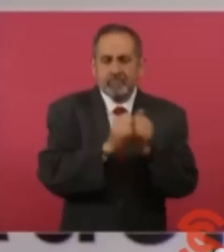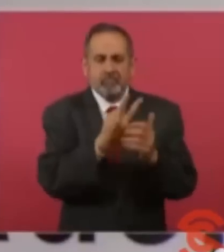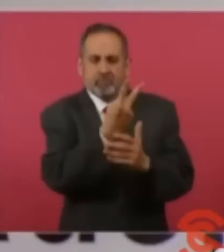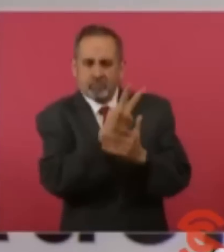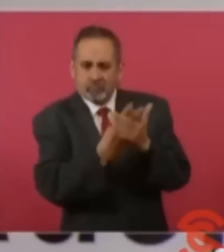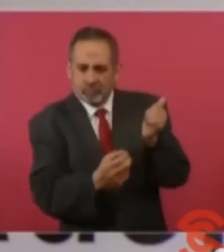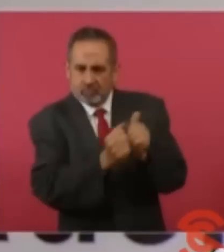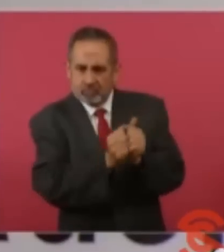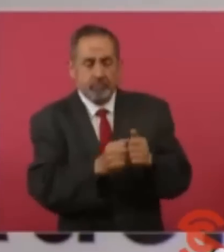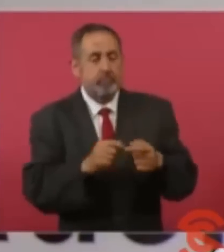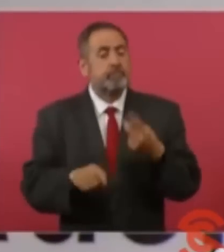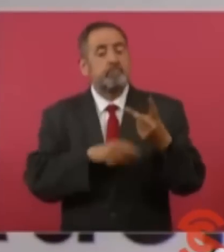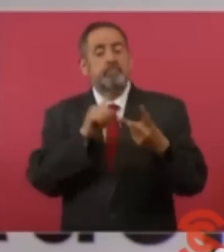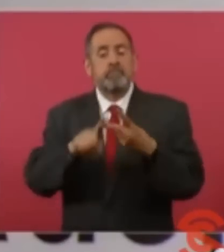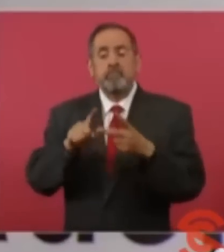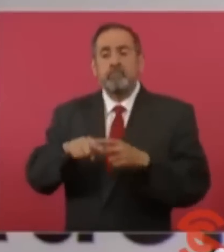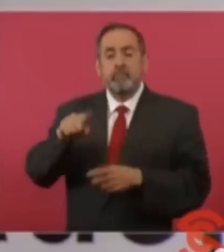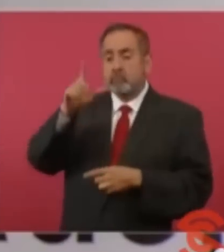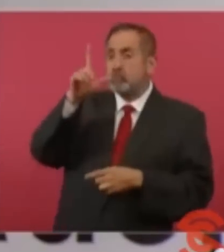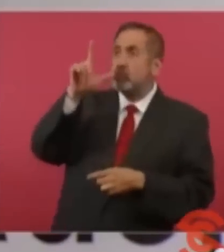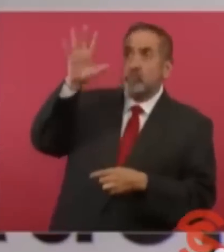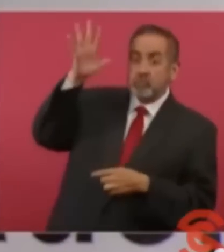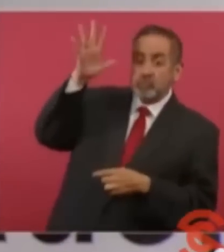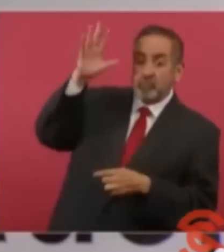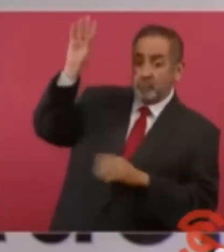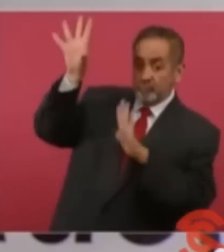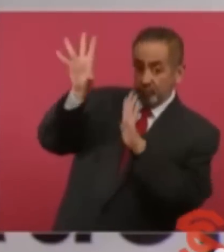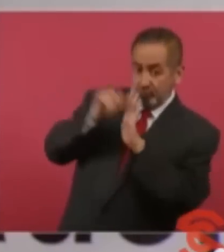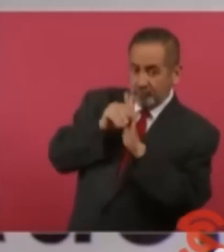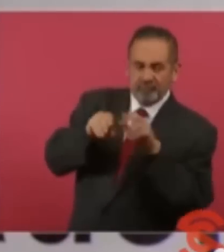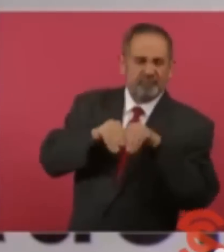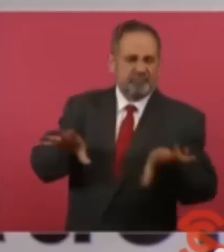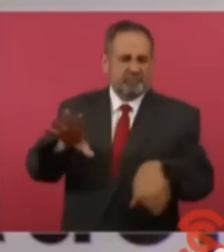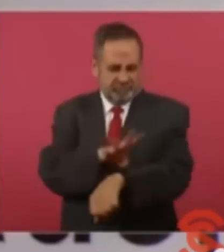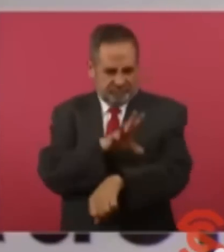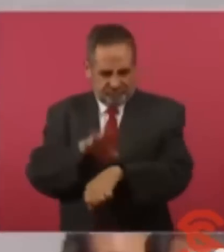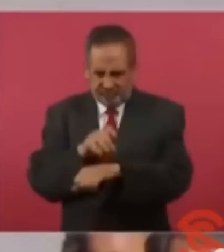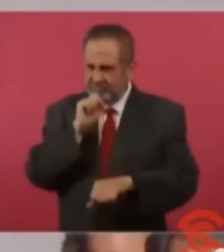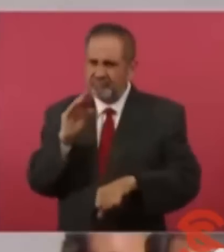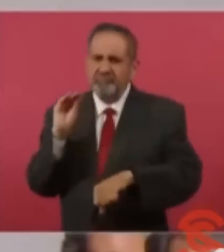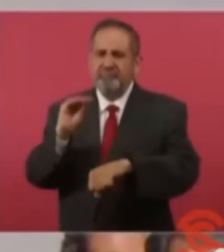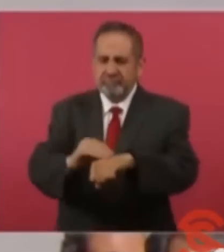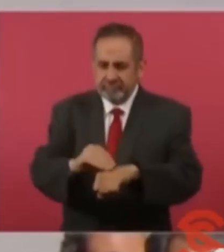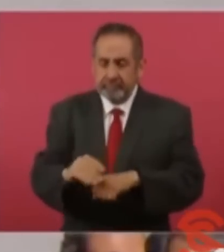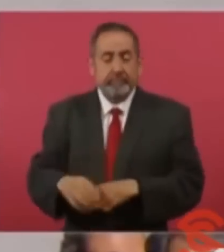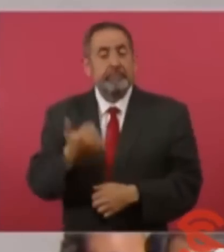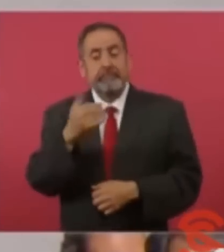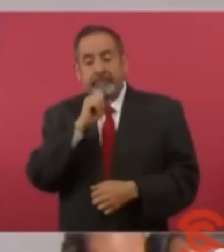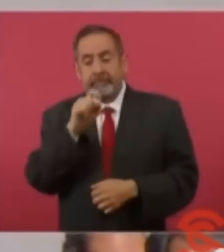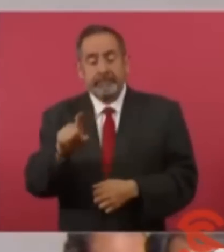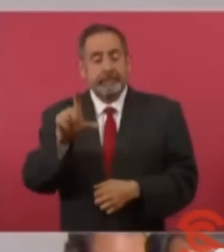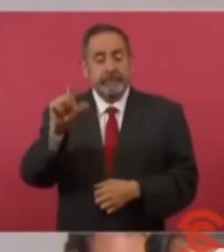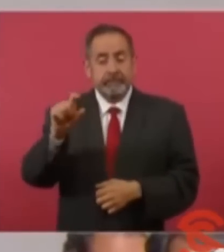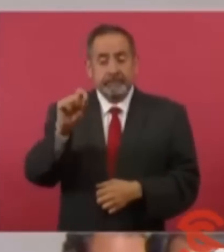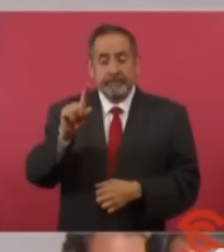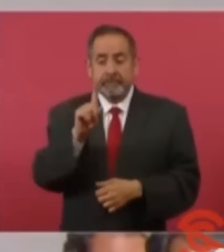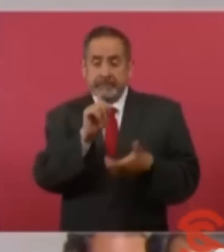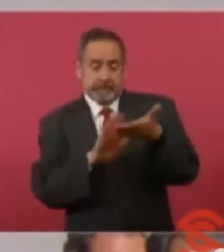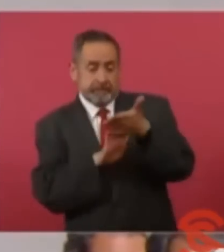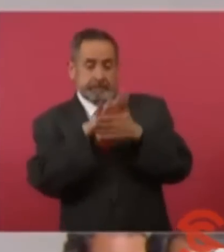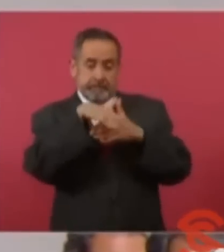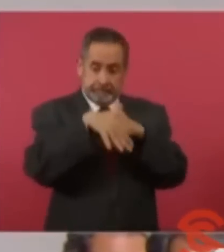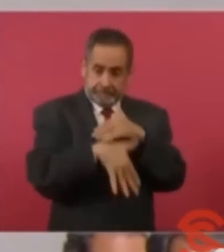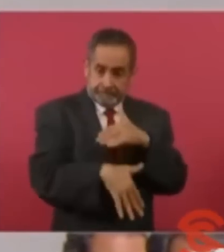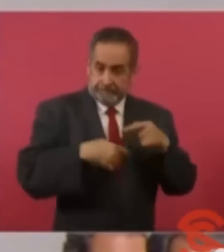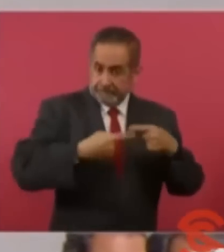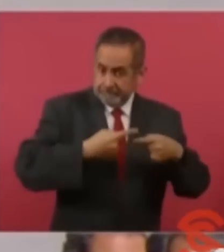central solar y la modernización de 20 hidroeléctricas